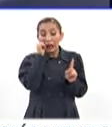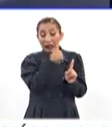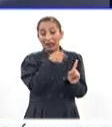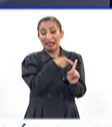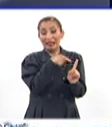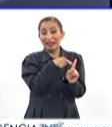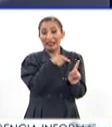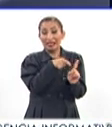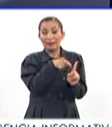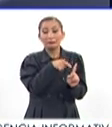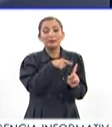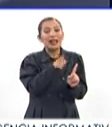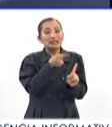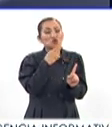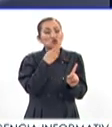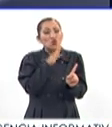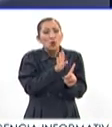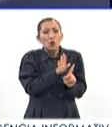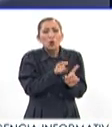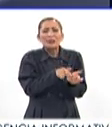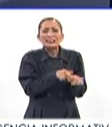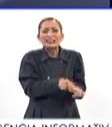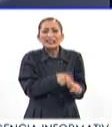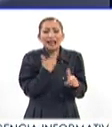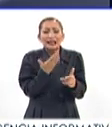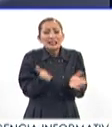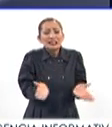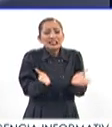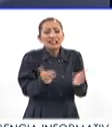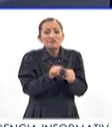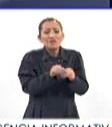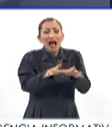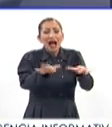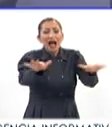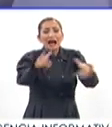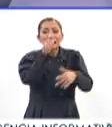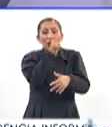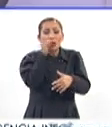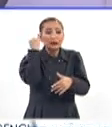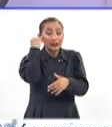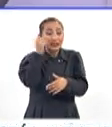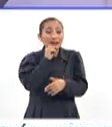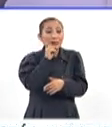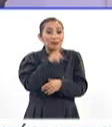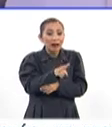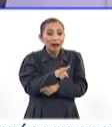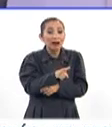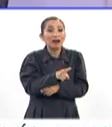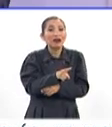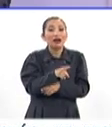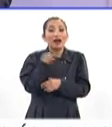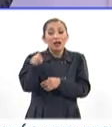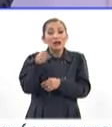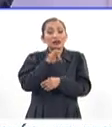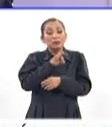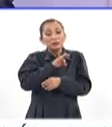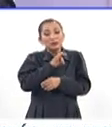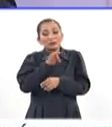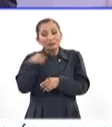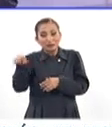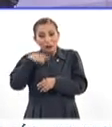atención está en la preservación, desarrollo de las lenguas indígenas, pero también es muy importante que